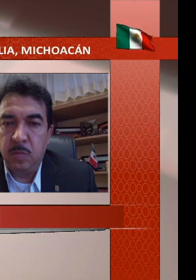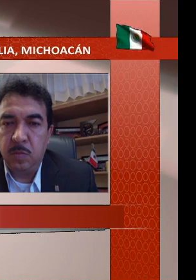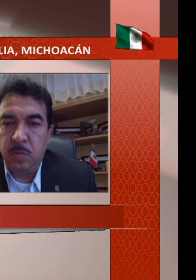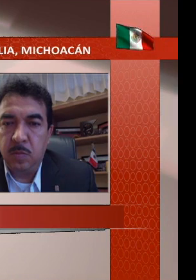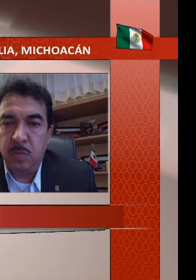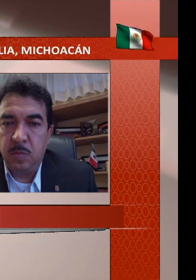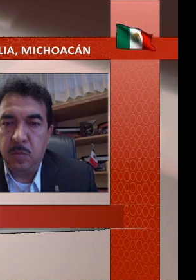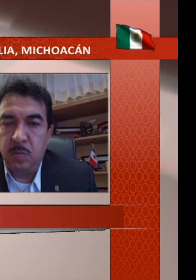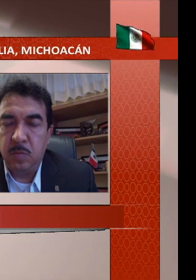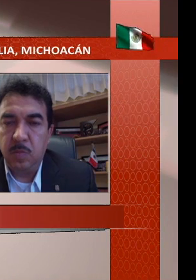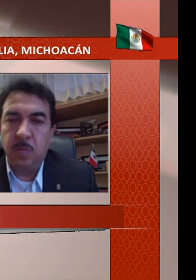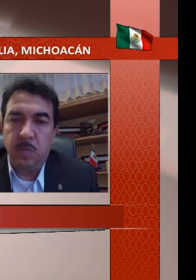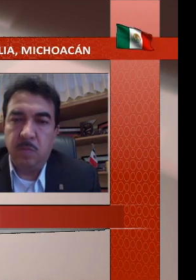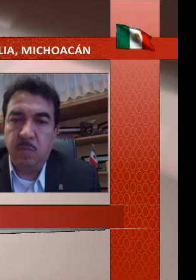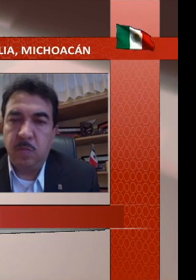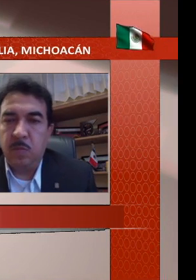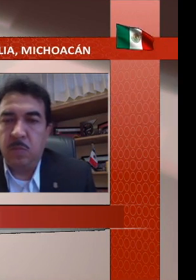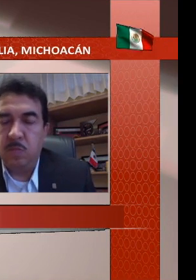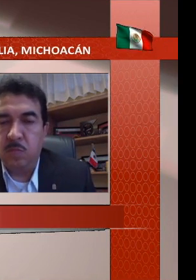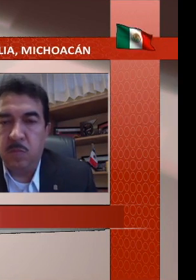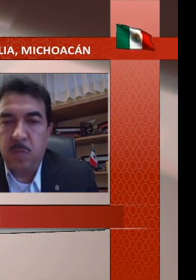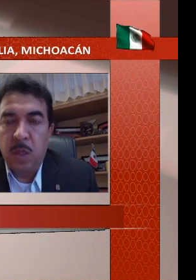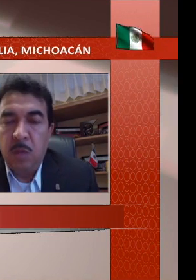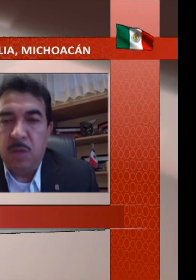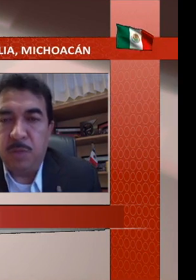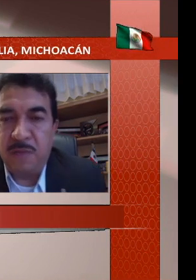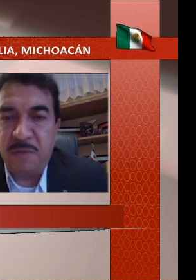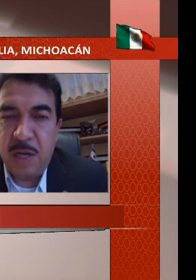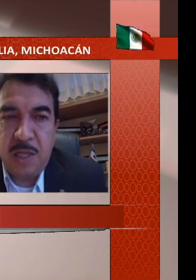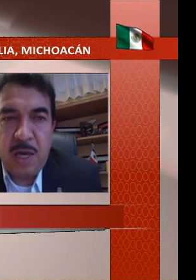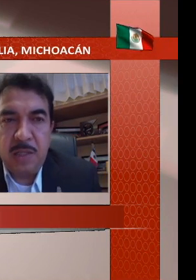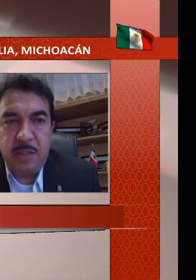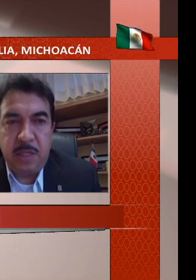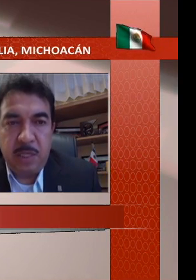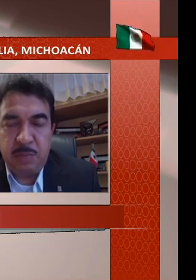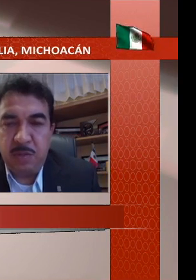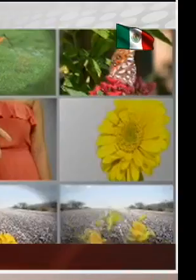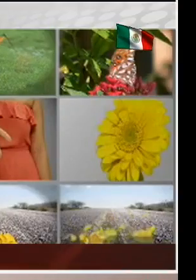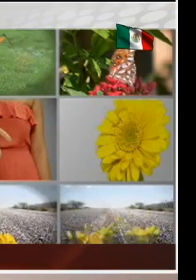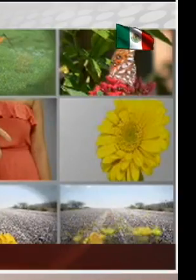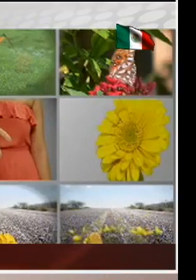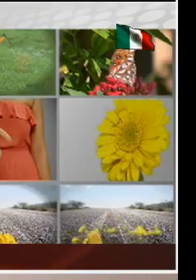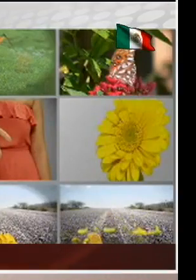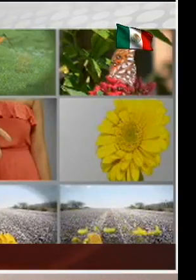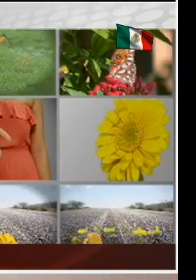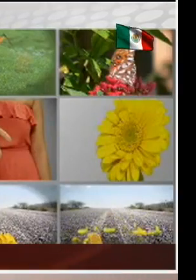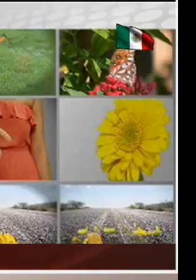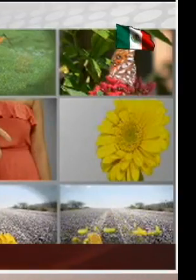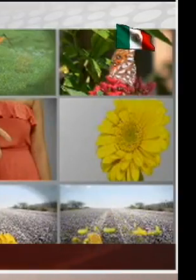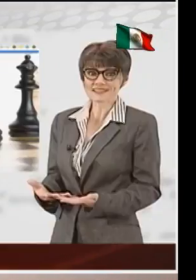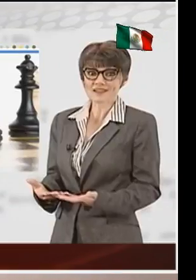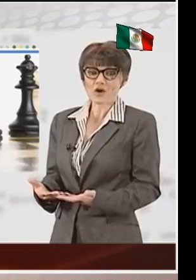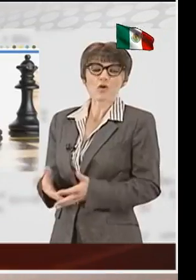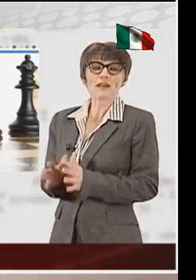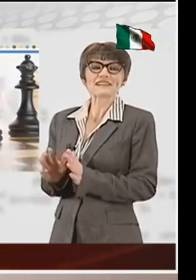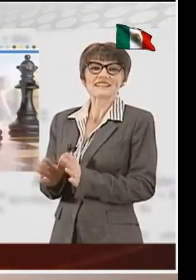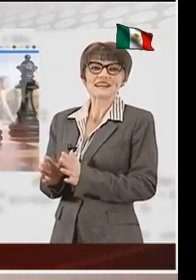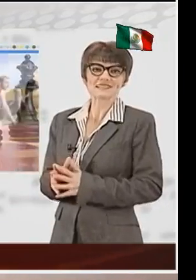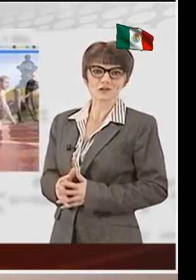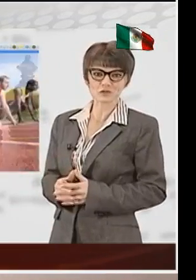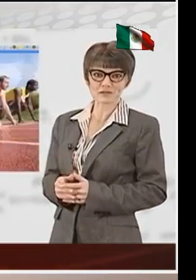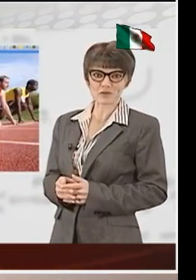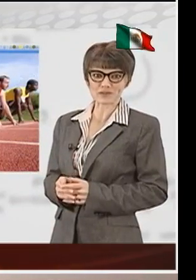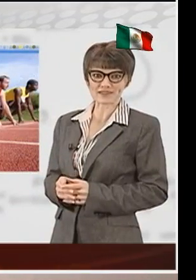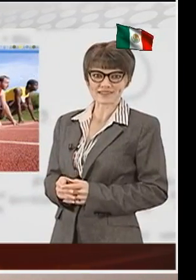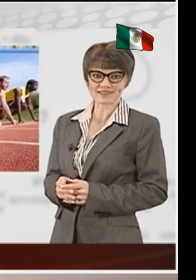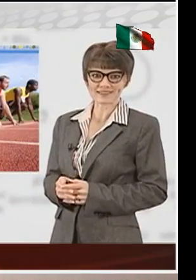este MOOC a las personas que se inscriban? Bueno, pues la finalidad es que las personas que tomen este curso conozcan, aplican los conceptos